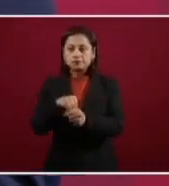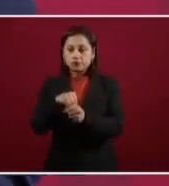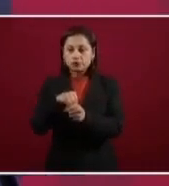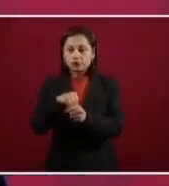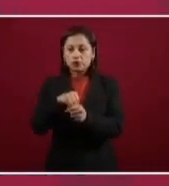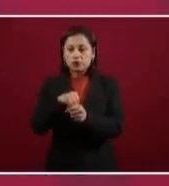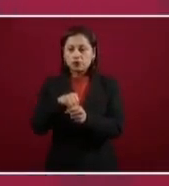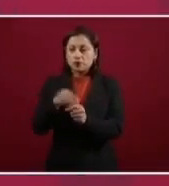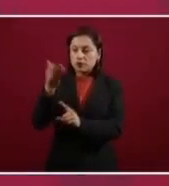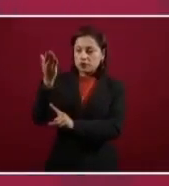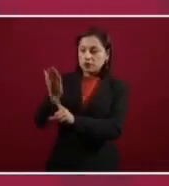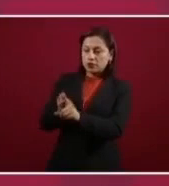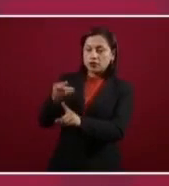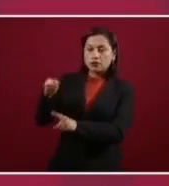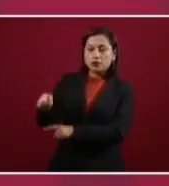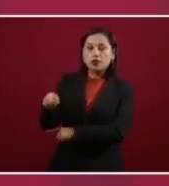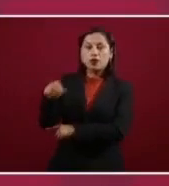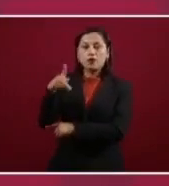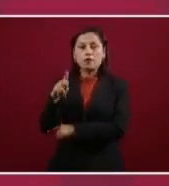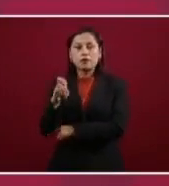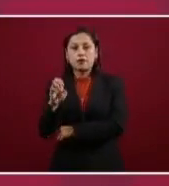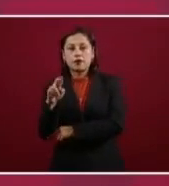a rosario en piedra